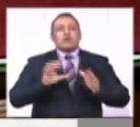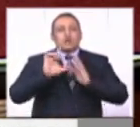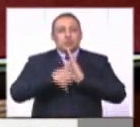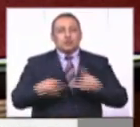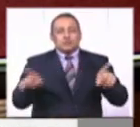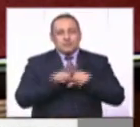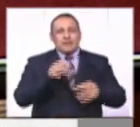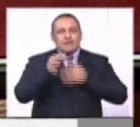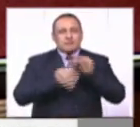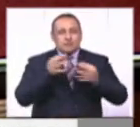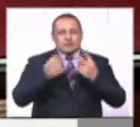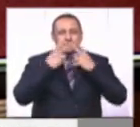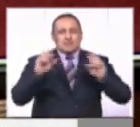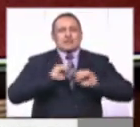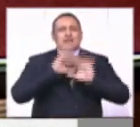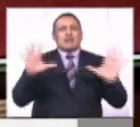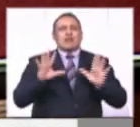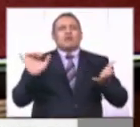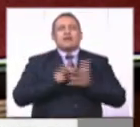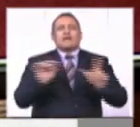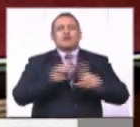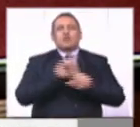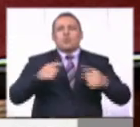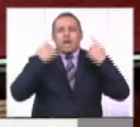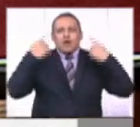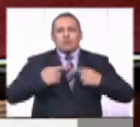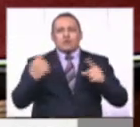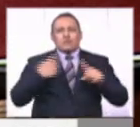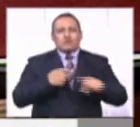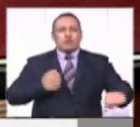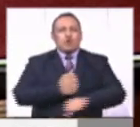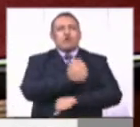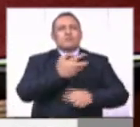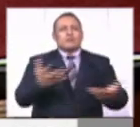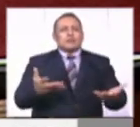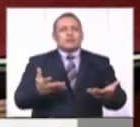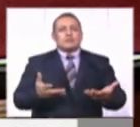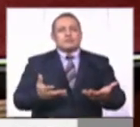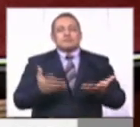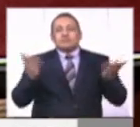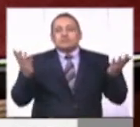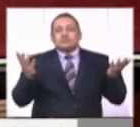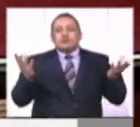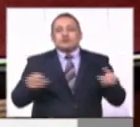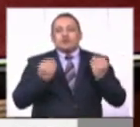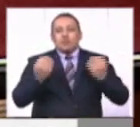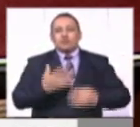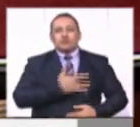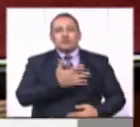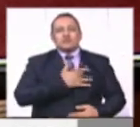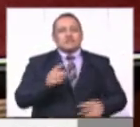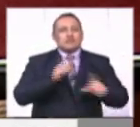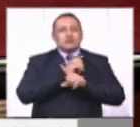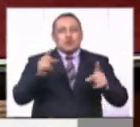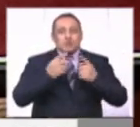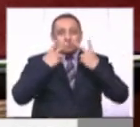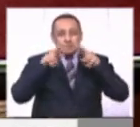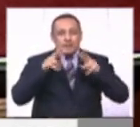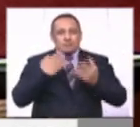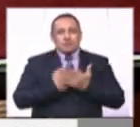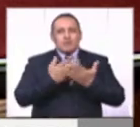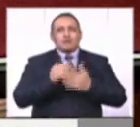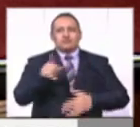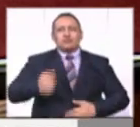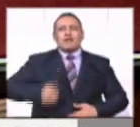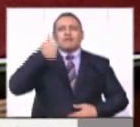él se manifestó claramente de que no estaba de acuerdo que fue un golpe de estado Pues cómo no sentir Cómo no oler eso de su